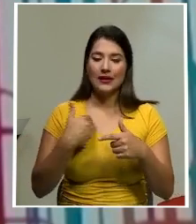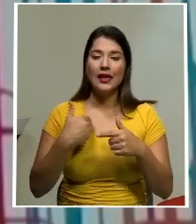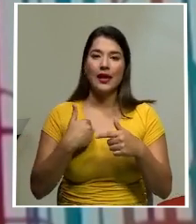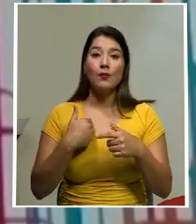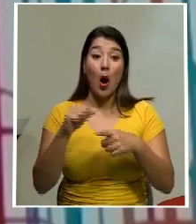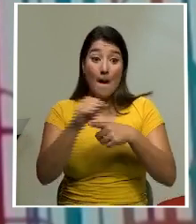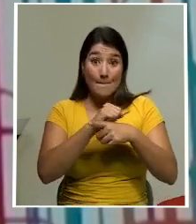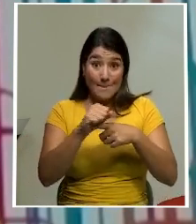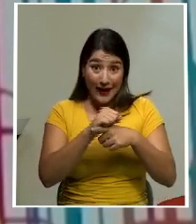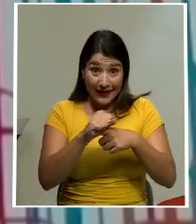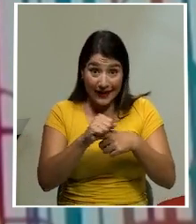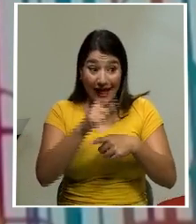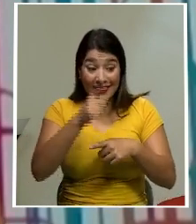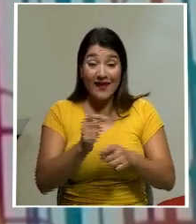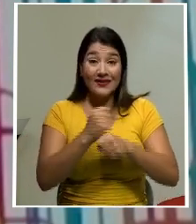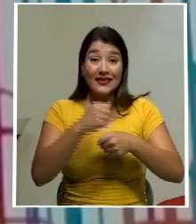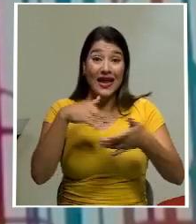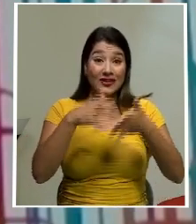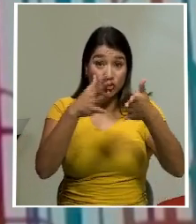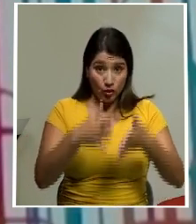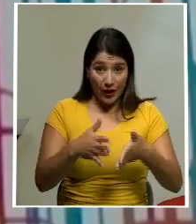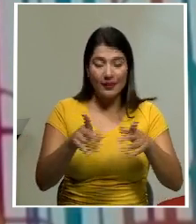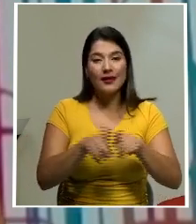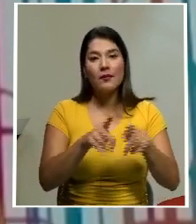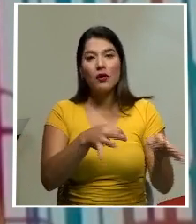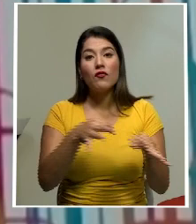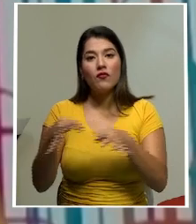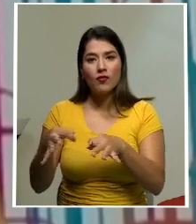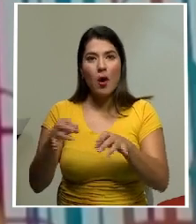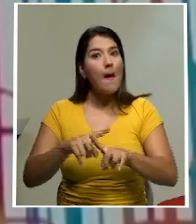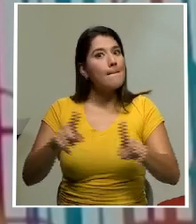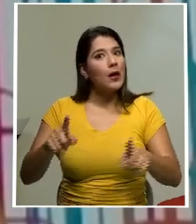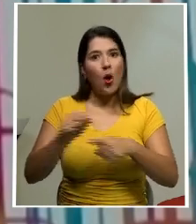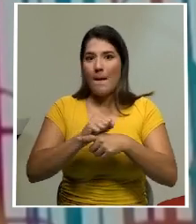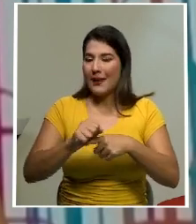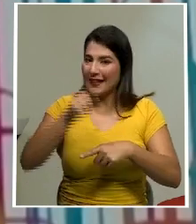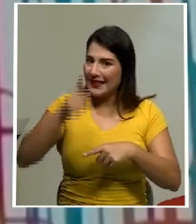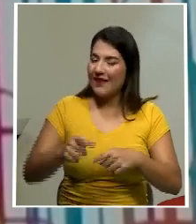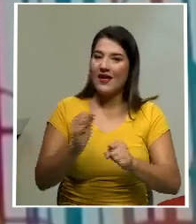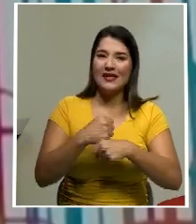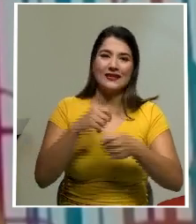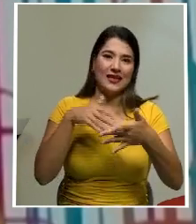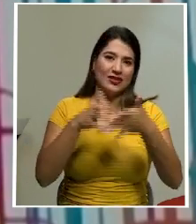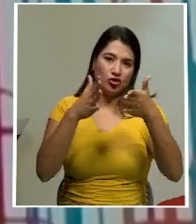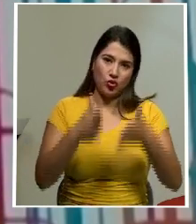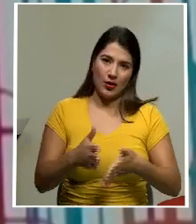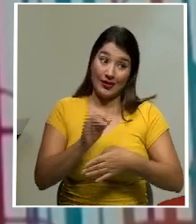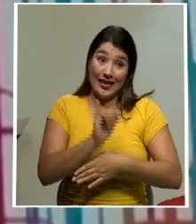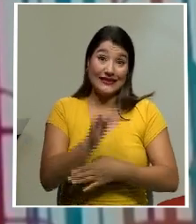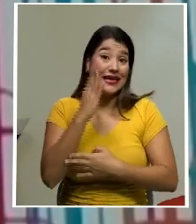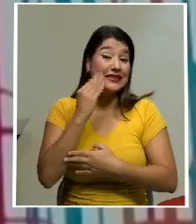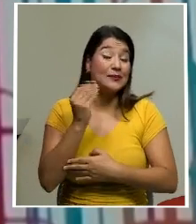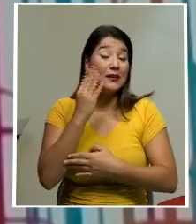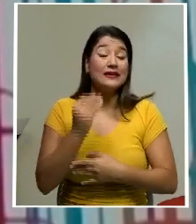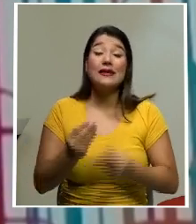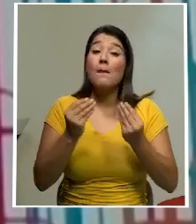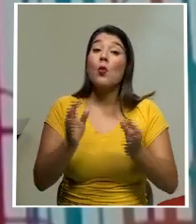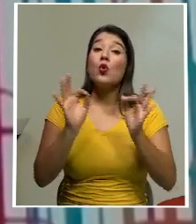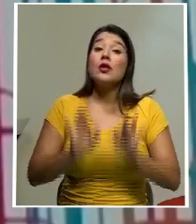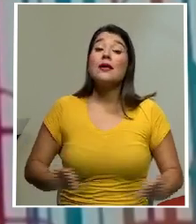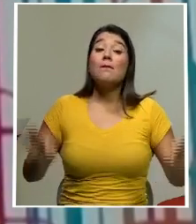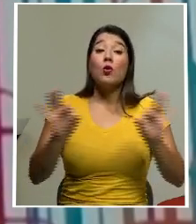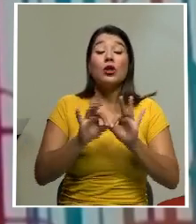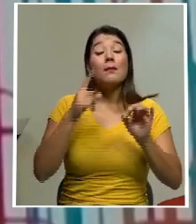prácticas supervisadas, pero sí las deben hacer los estudiantes porque esa experiencia es muy importante en la culminación